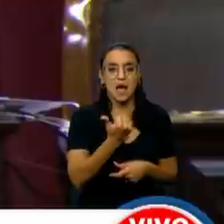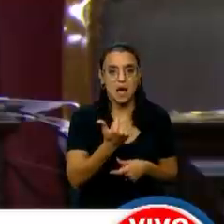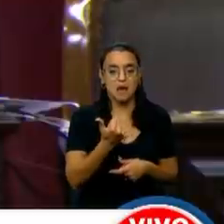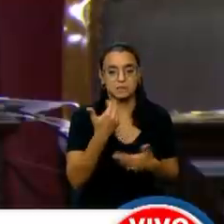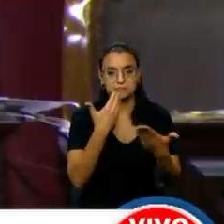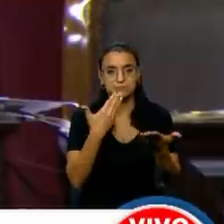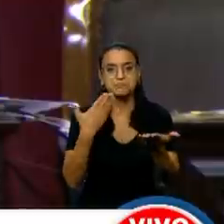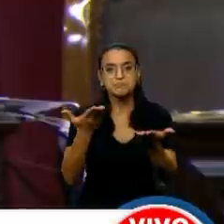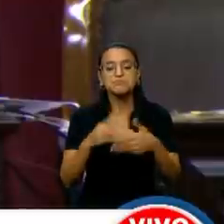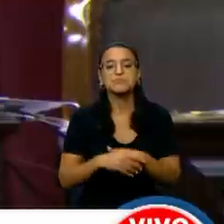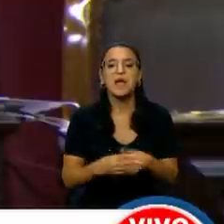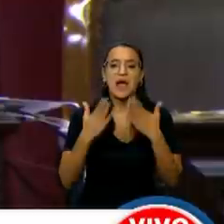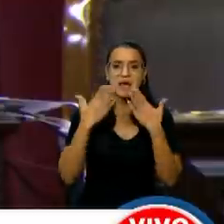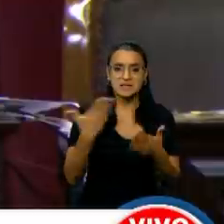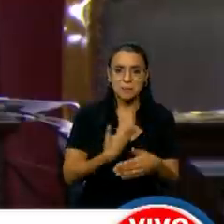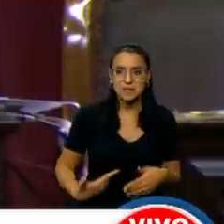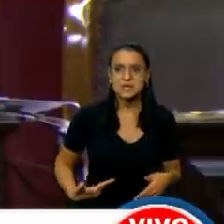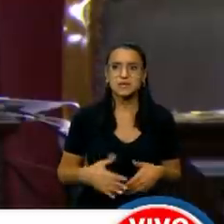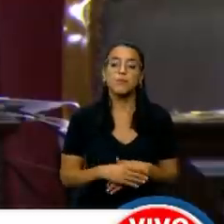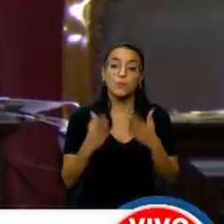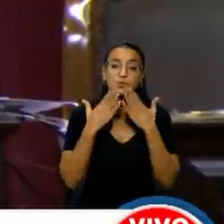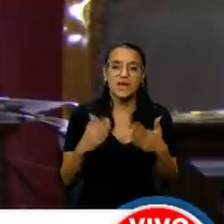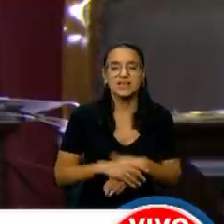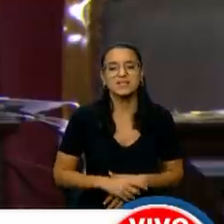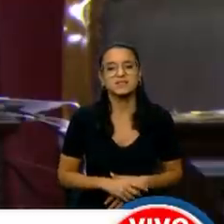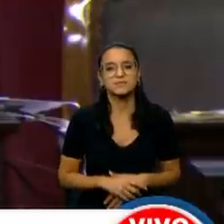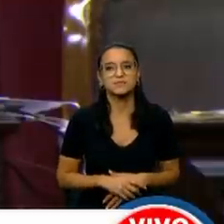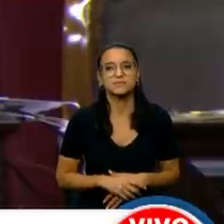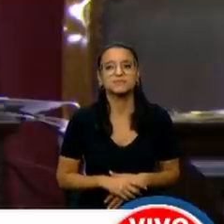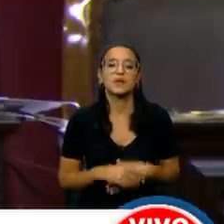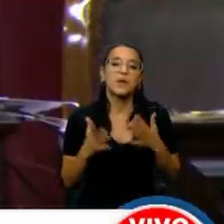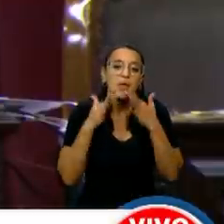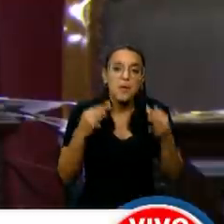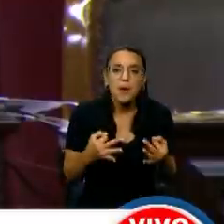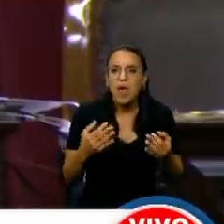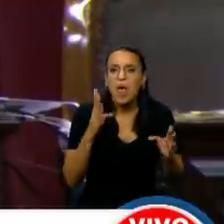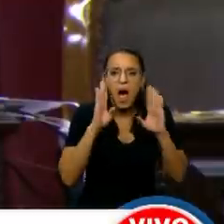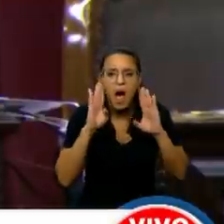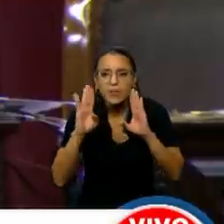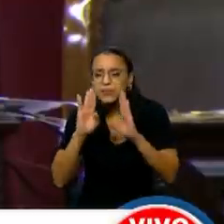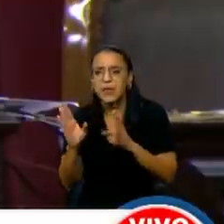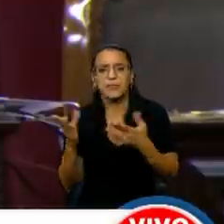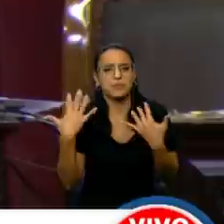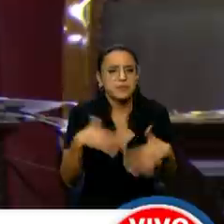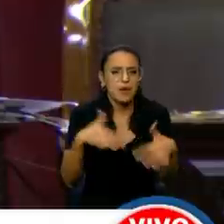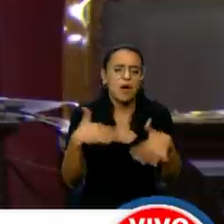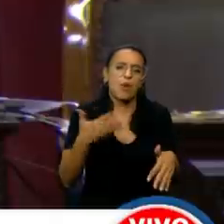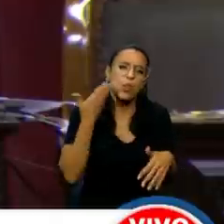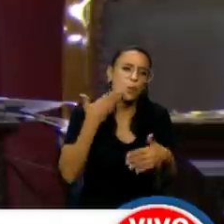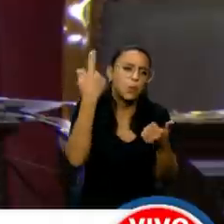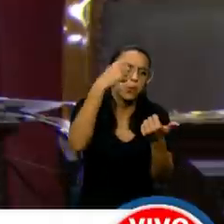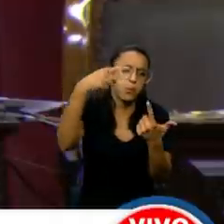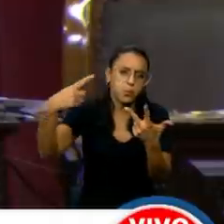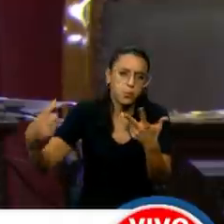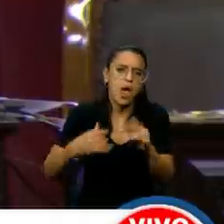gracias presidente muchas gracias la verdad que después de escuchar tantos discursos